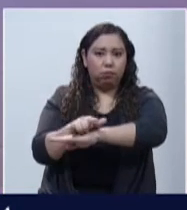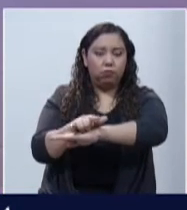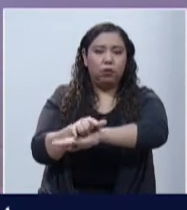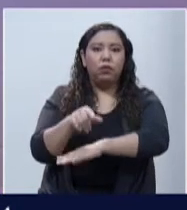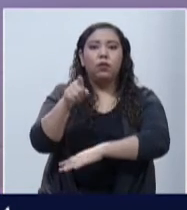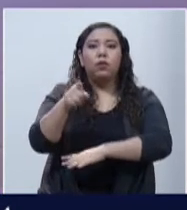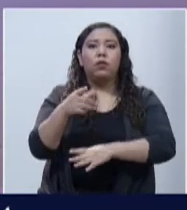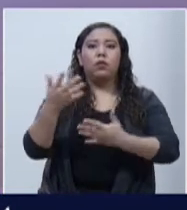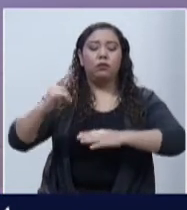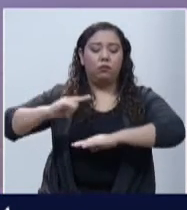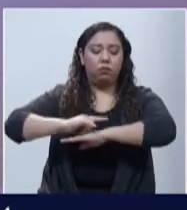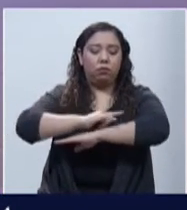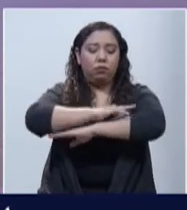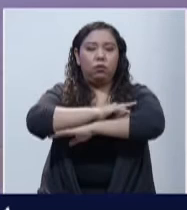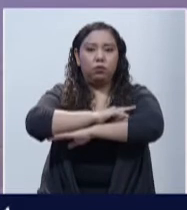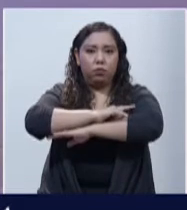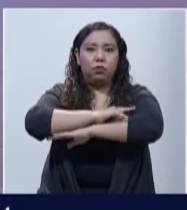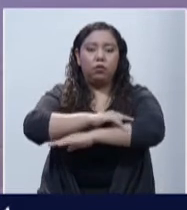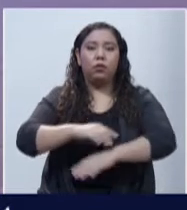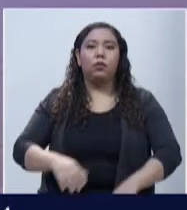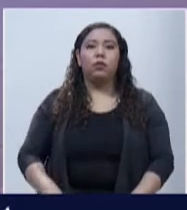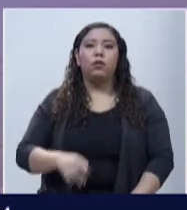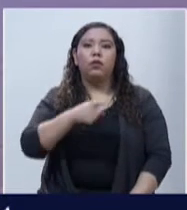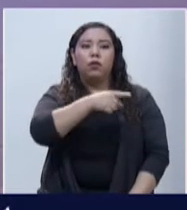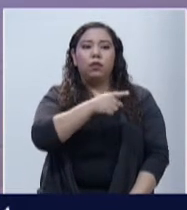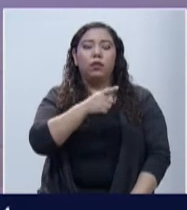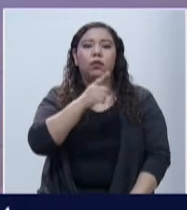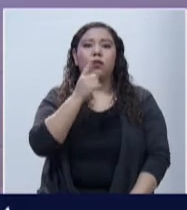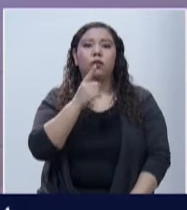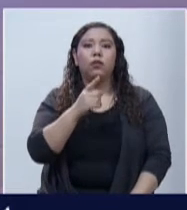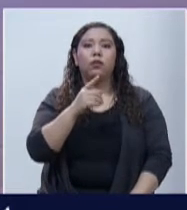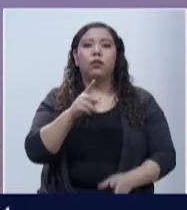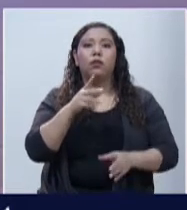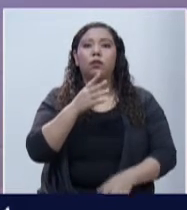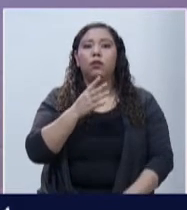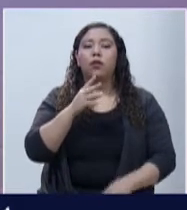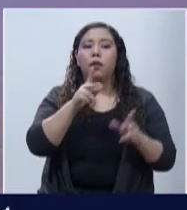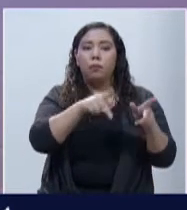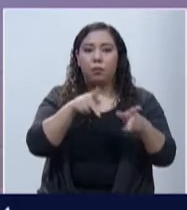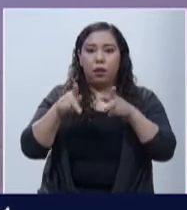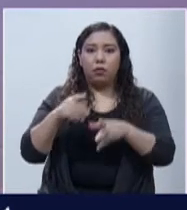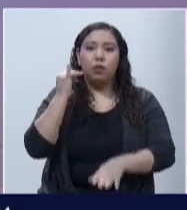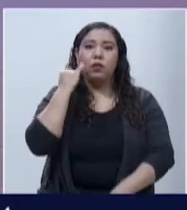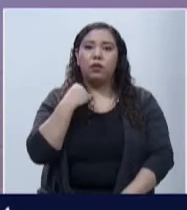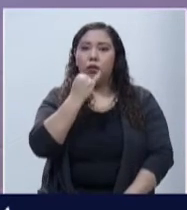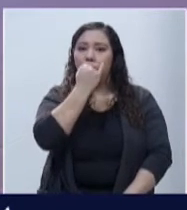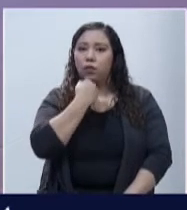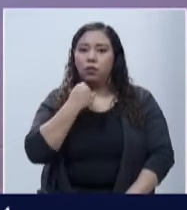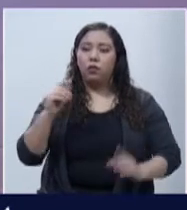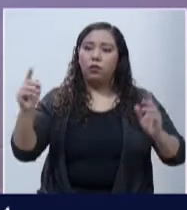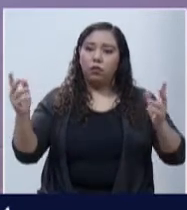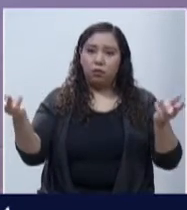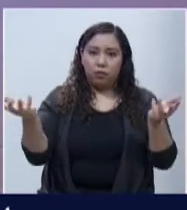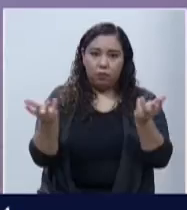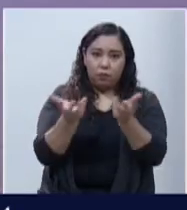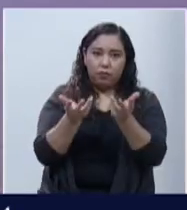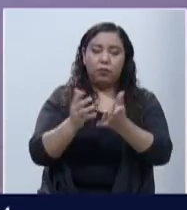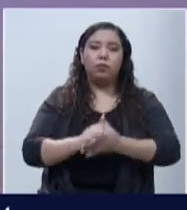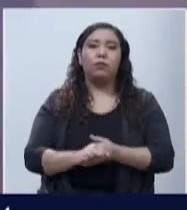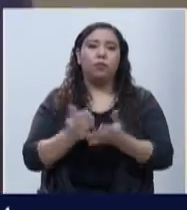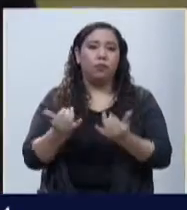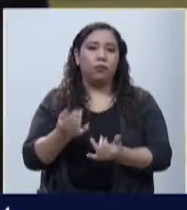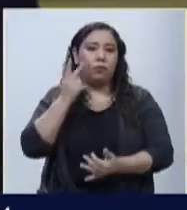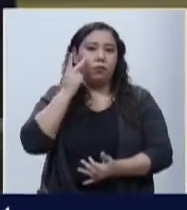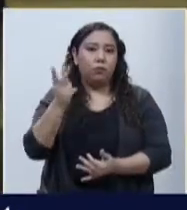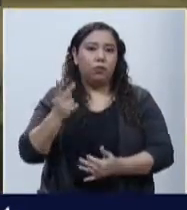de por las autoridades israelís alfredo ortiz es nuestro enviado especial nos trae todos los detalles